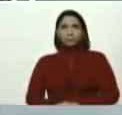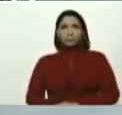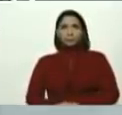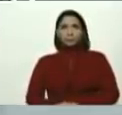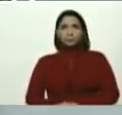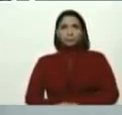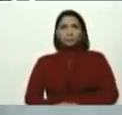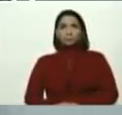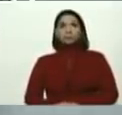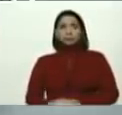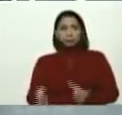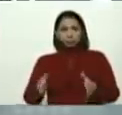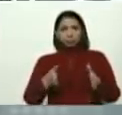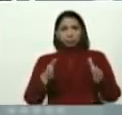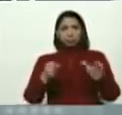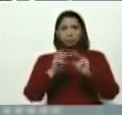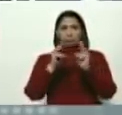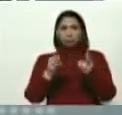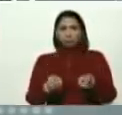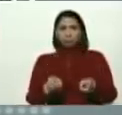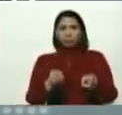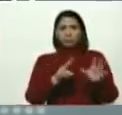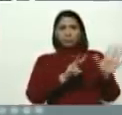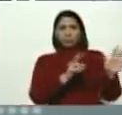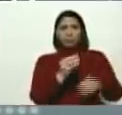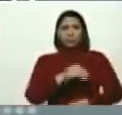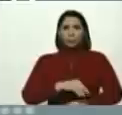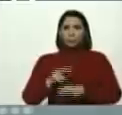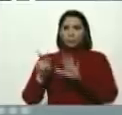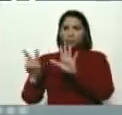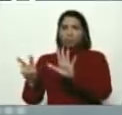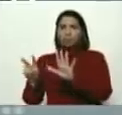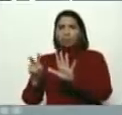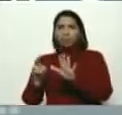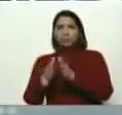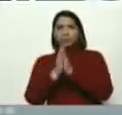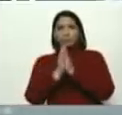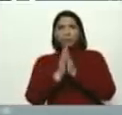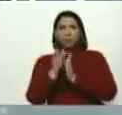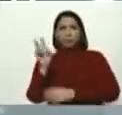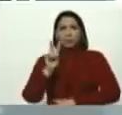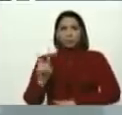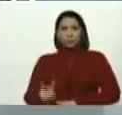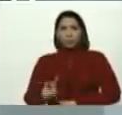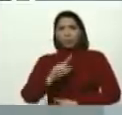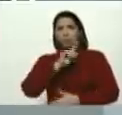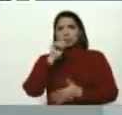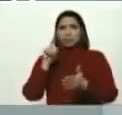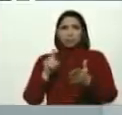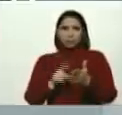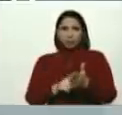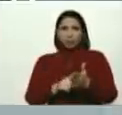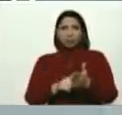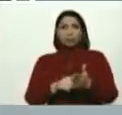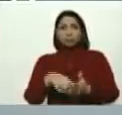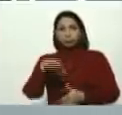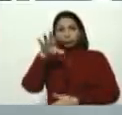es viable este método del 7 más 7. Y quiero que Venezuela entera, por favor, lo procese. El 7 más